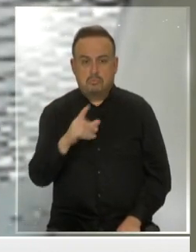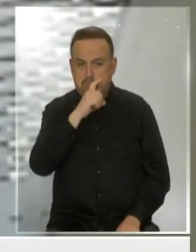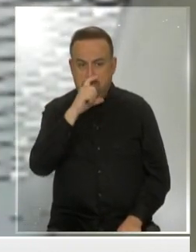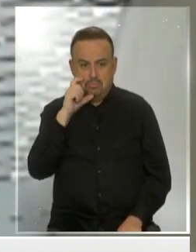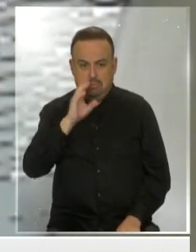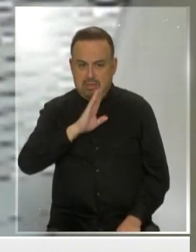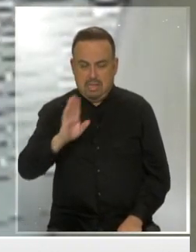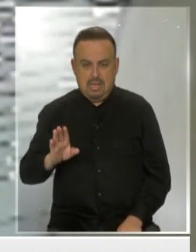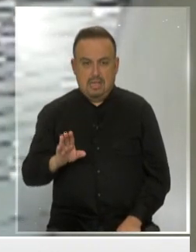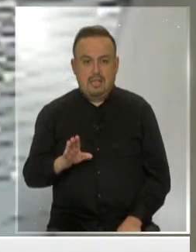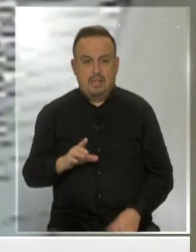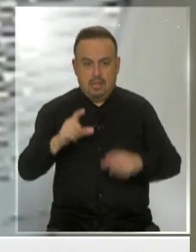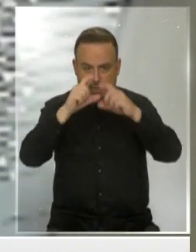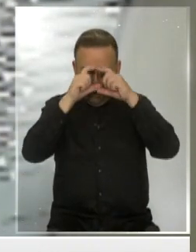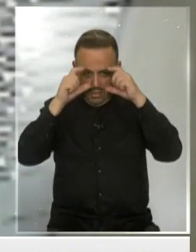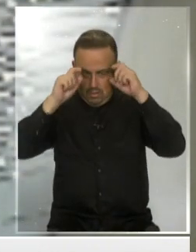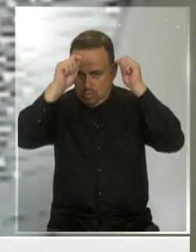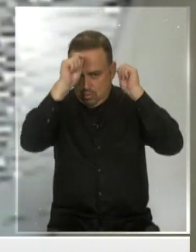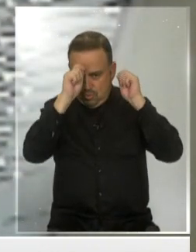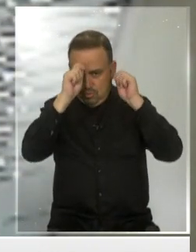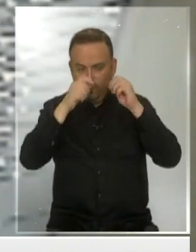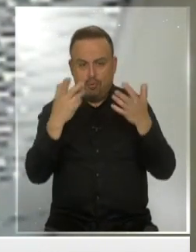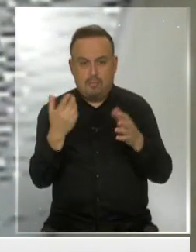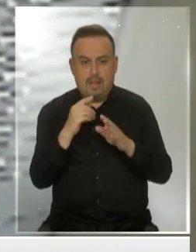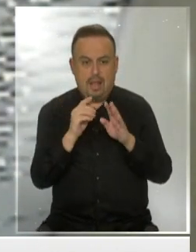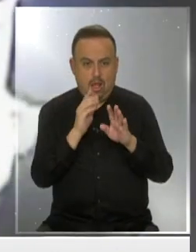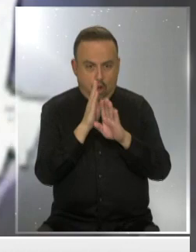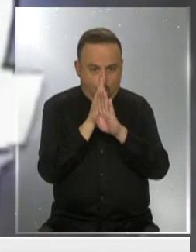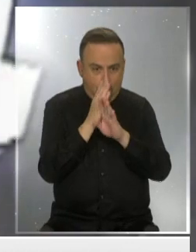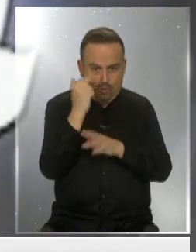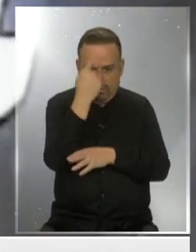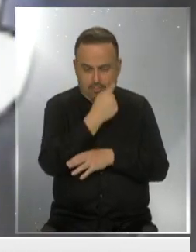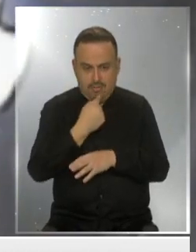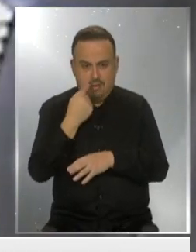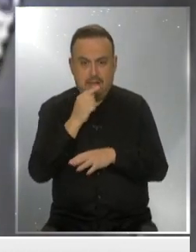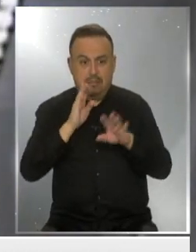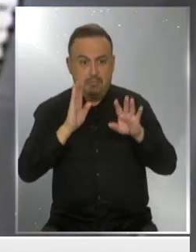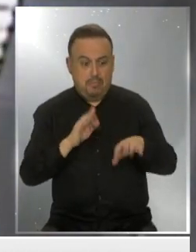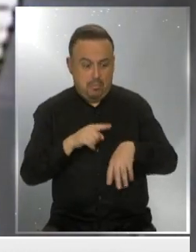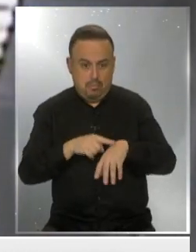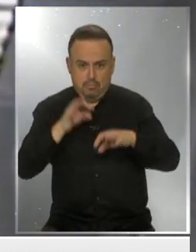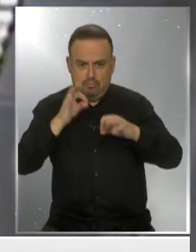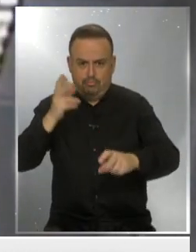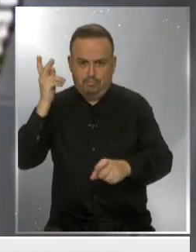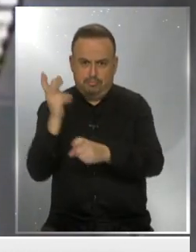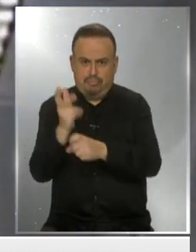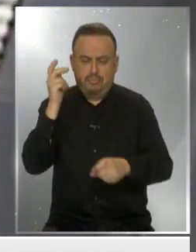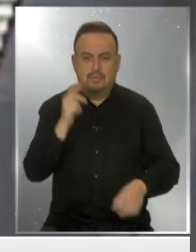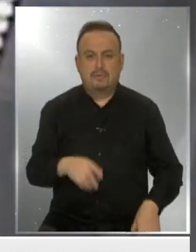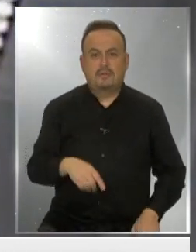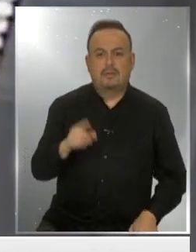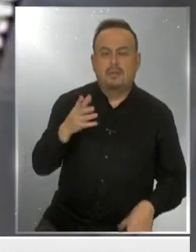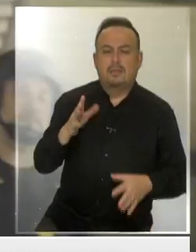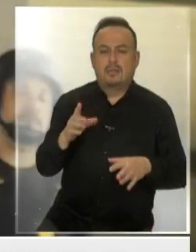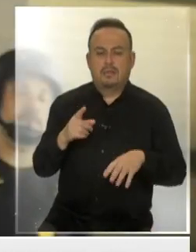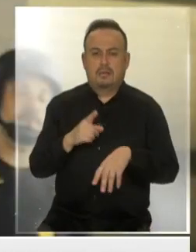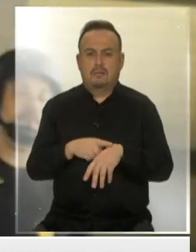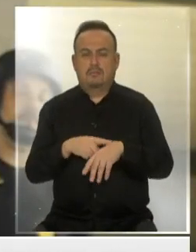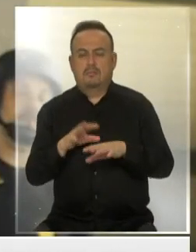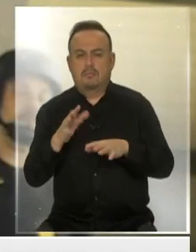mascarilla la anti barra y el gorro que ocupaba para esconder su rostro esperó el momento indicado ingresó alrededor de